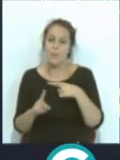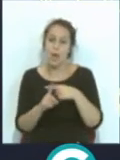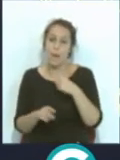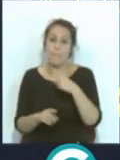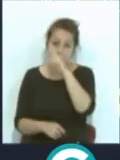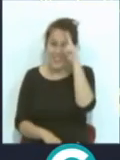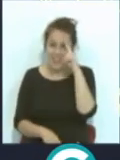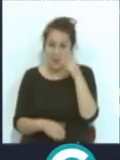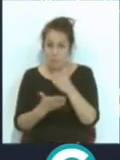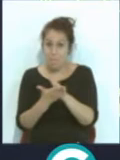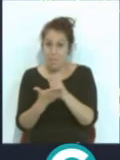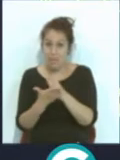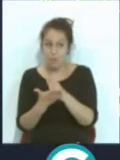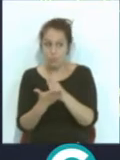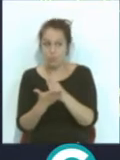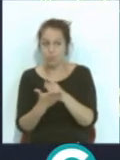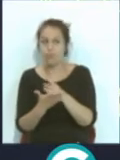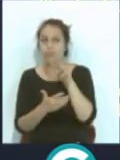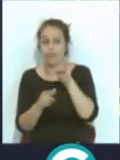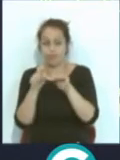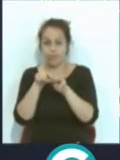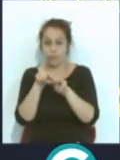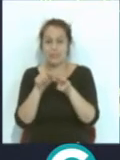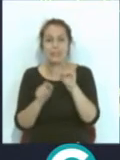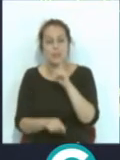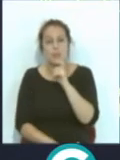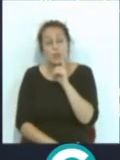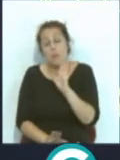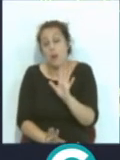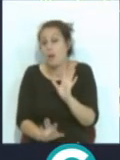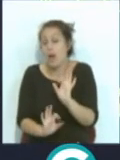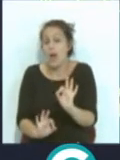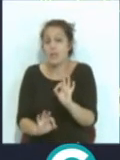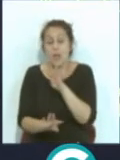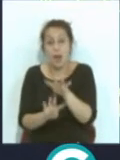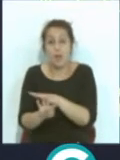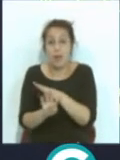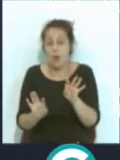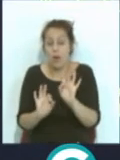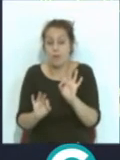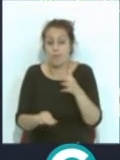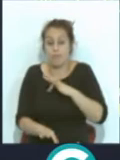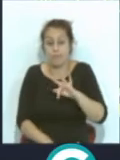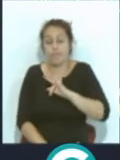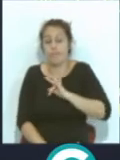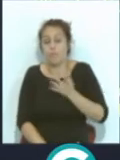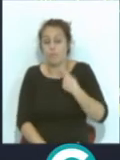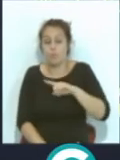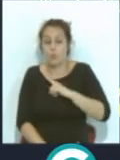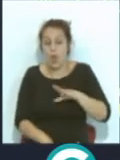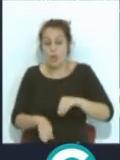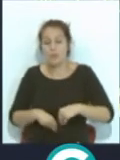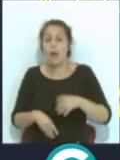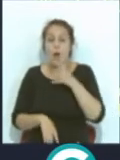que pues sí, es difícil, pero está hecho así, el calendario está hecho así, nos ha tocado así y tenemos que afrontarlo, y ahora